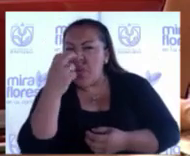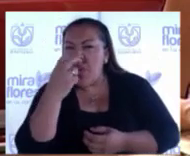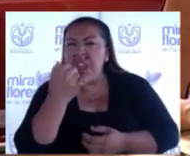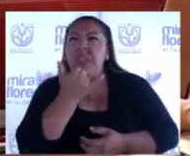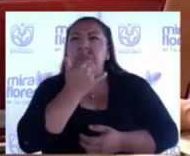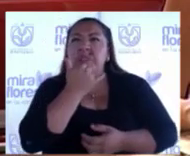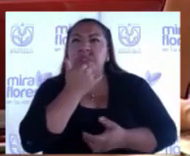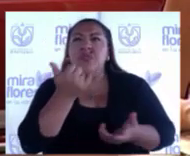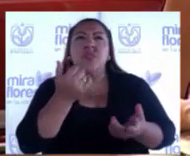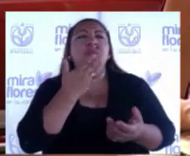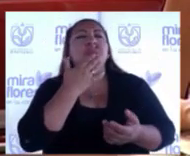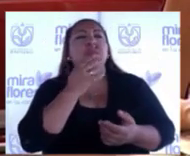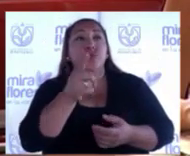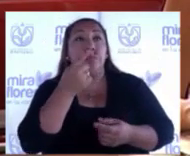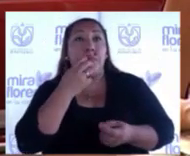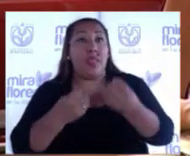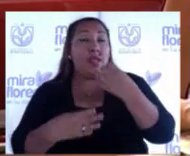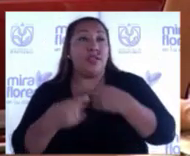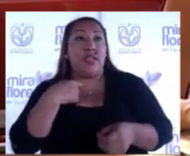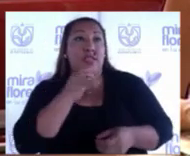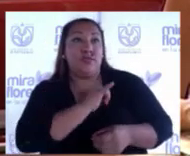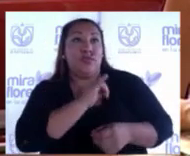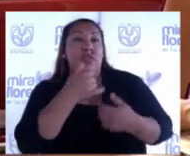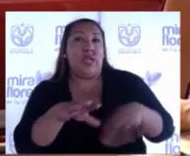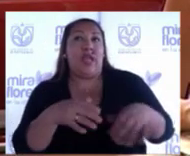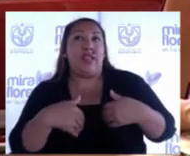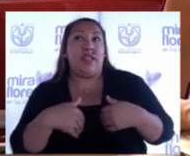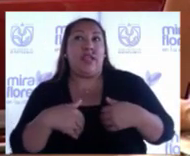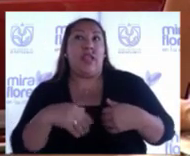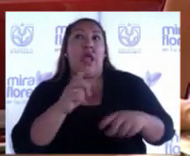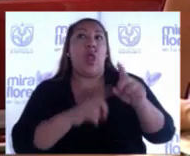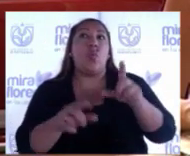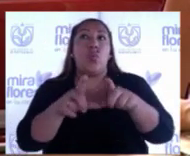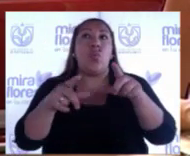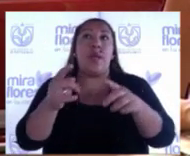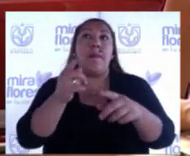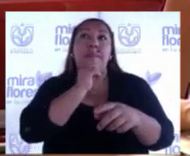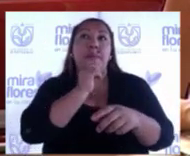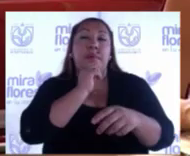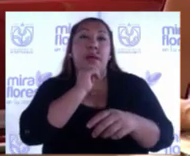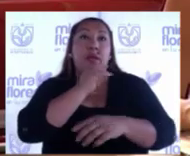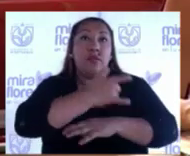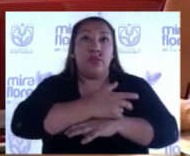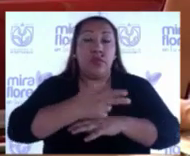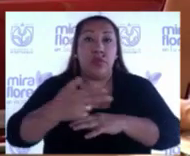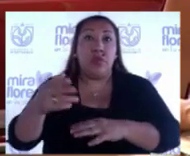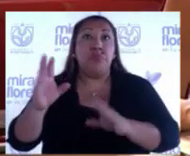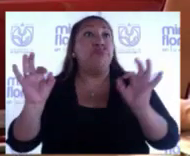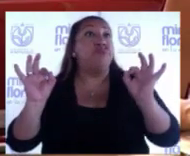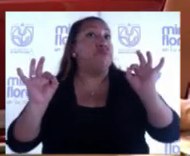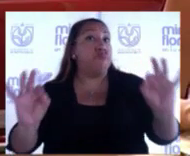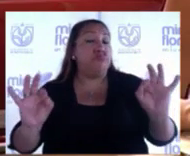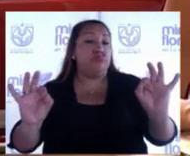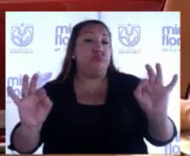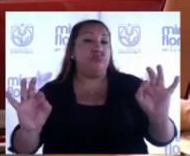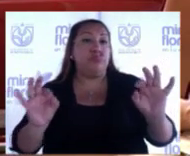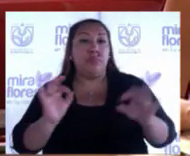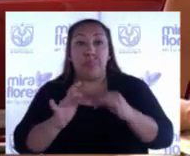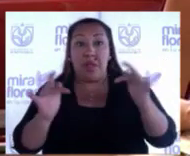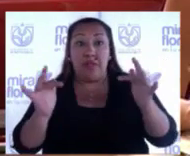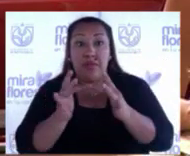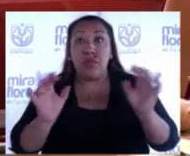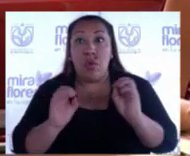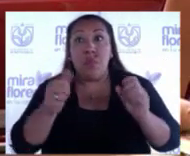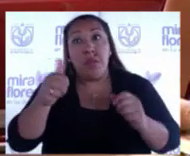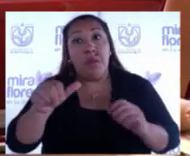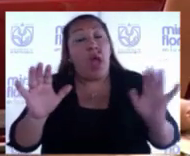estas entidades que usted menciona, que tienen zonas reservadas, han cumplido con todo el proceso normativo. O